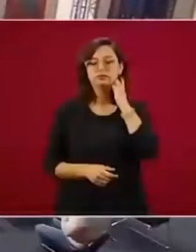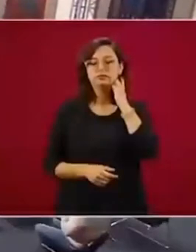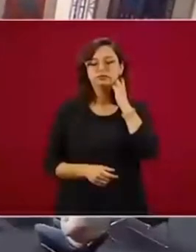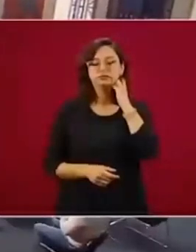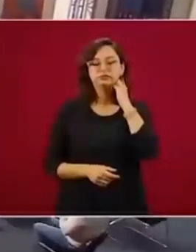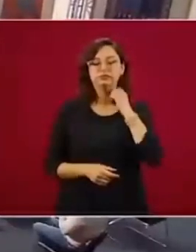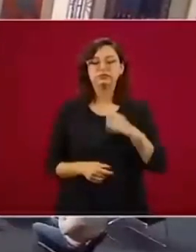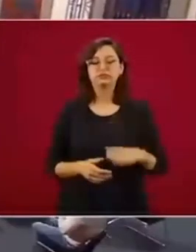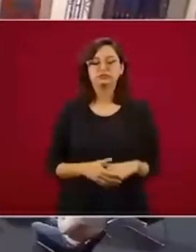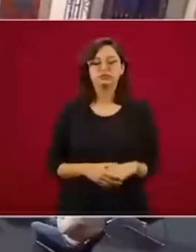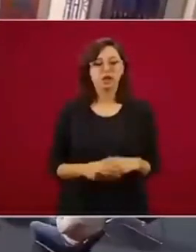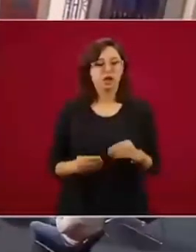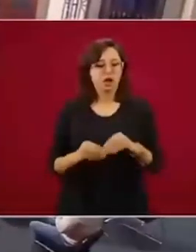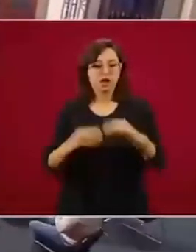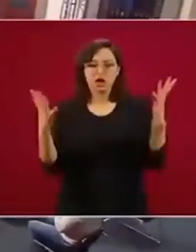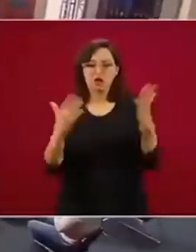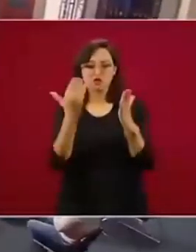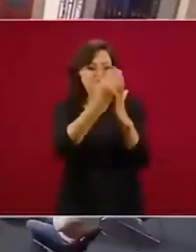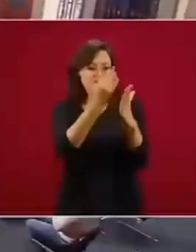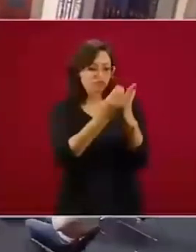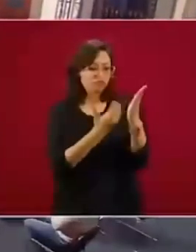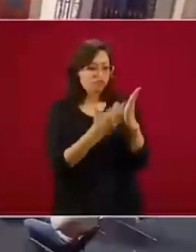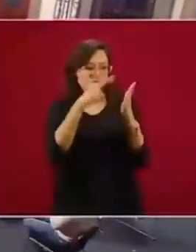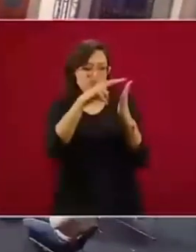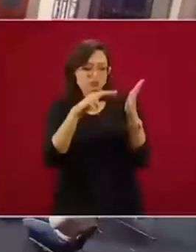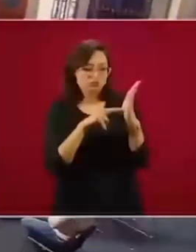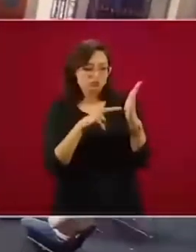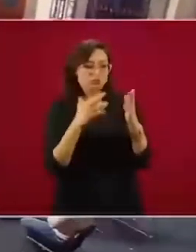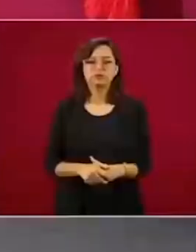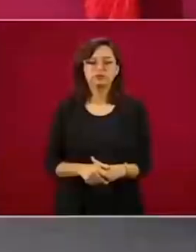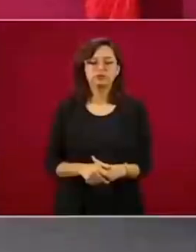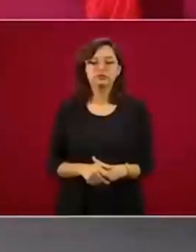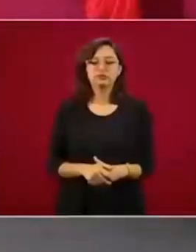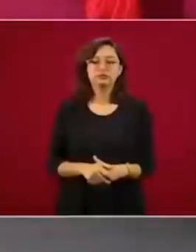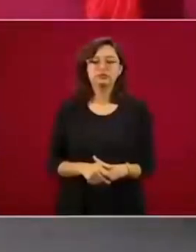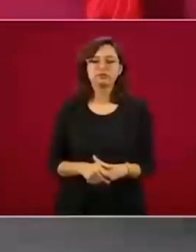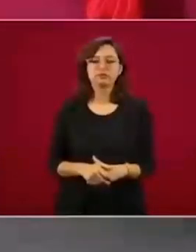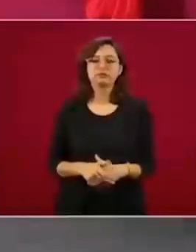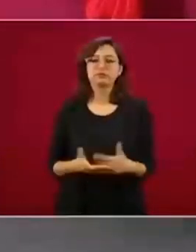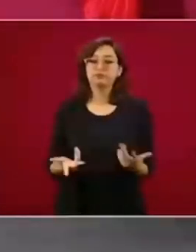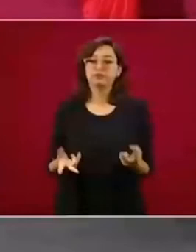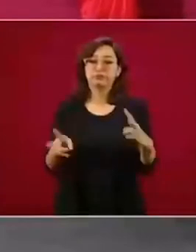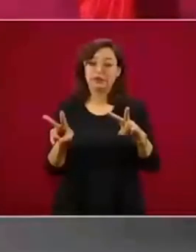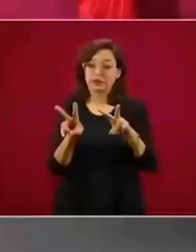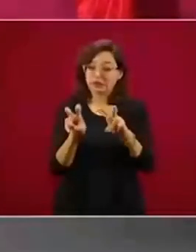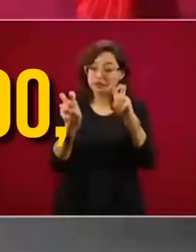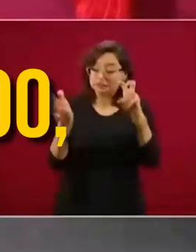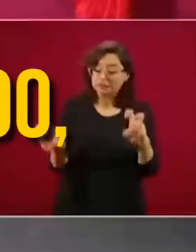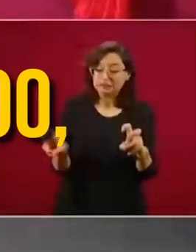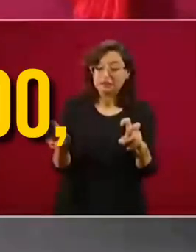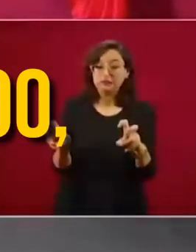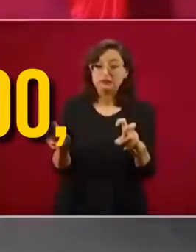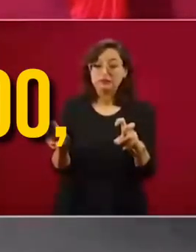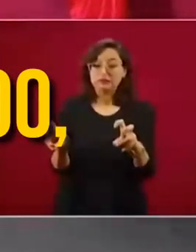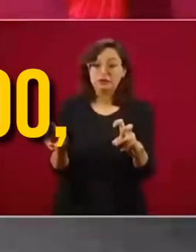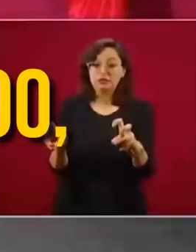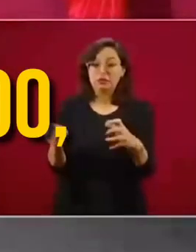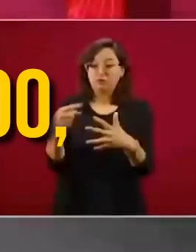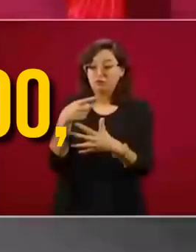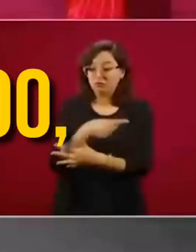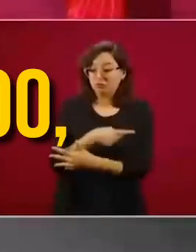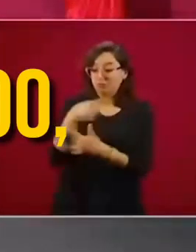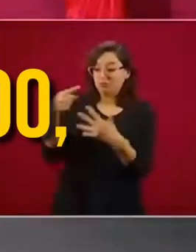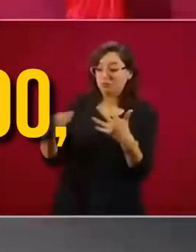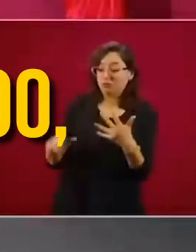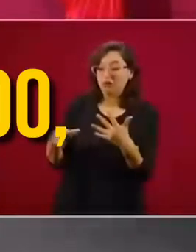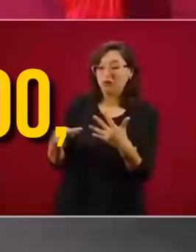medidas de seguridad sanitaria en el contexto de la pandemia de COVID-19. De acuerdo al mandatario, el lunes estará en Quintana Roo, el martes en